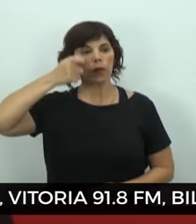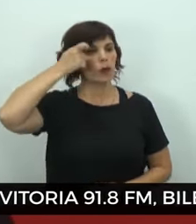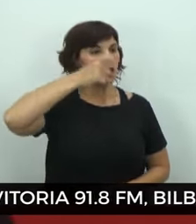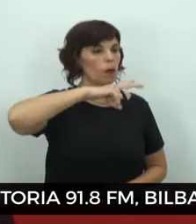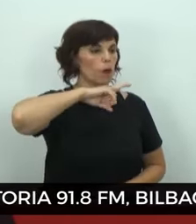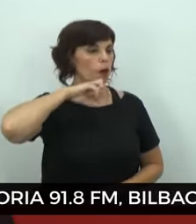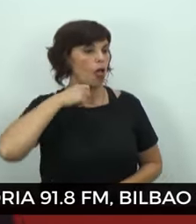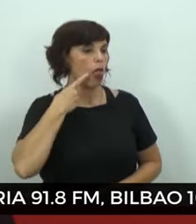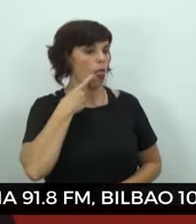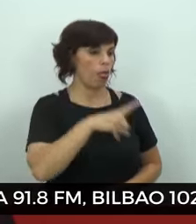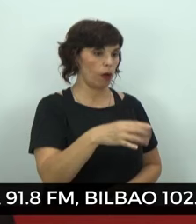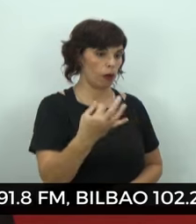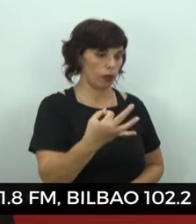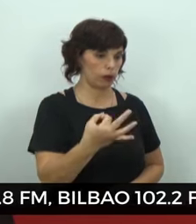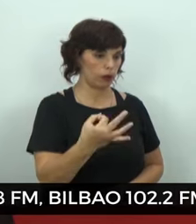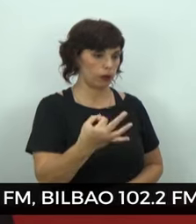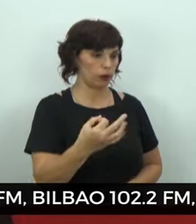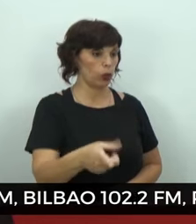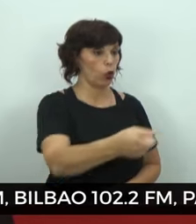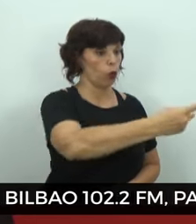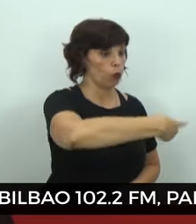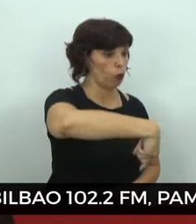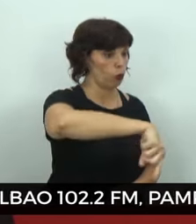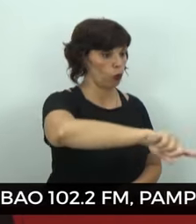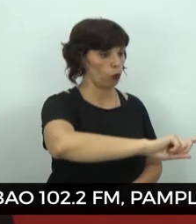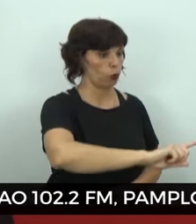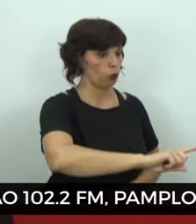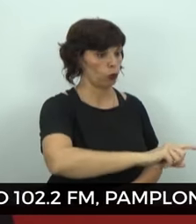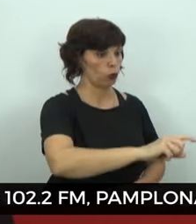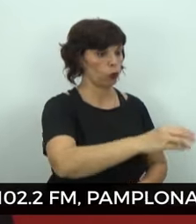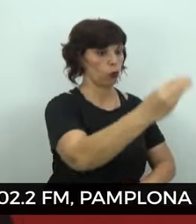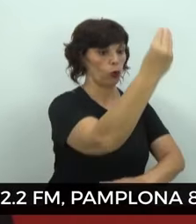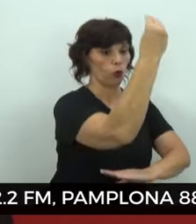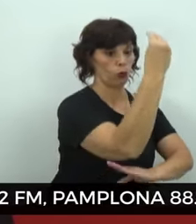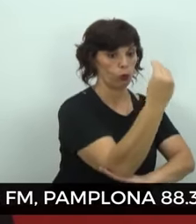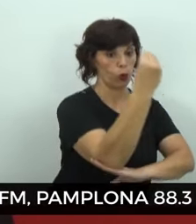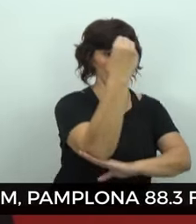Israel: no os inclinéis delante de los dioses